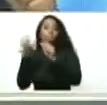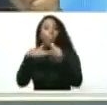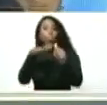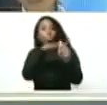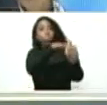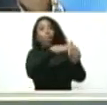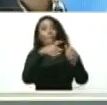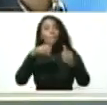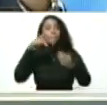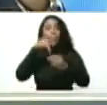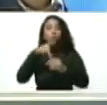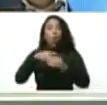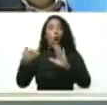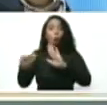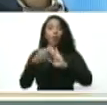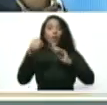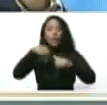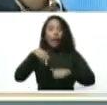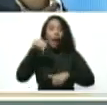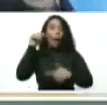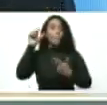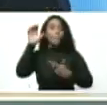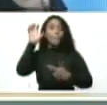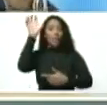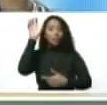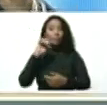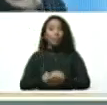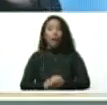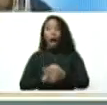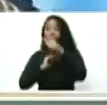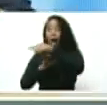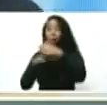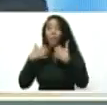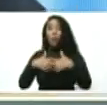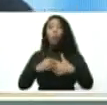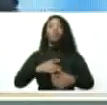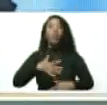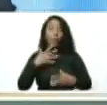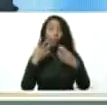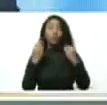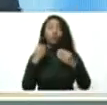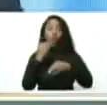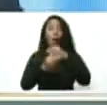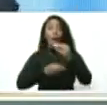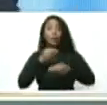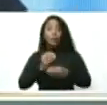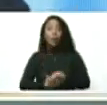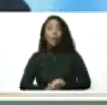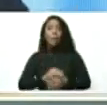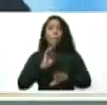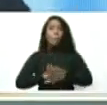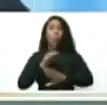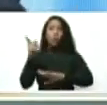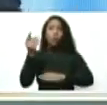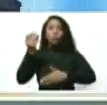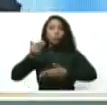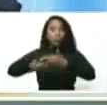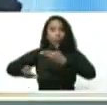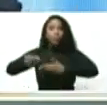país. Ahí es donde los empresarios también pueden hacer mucho, por sus